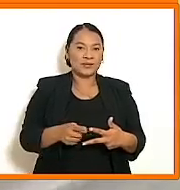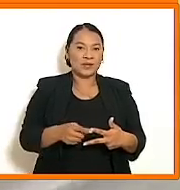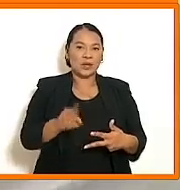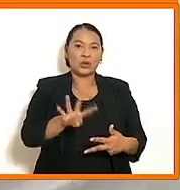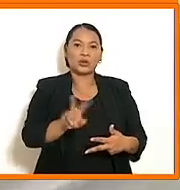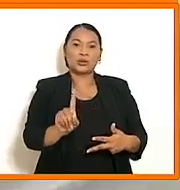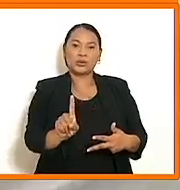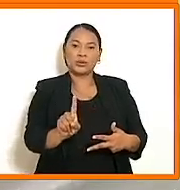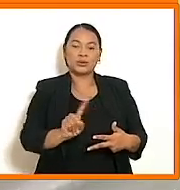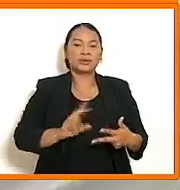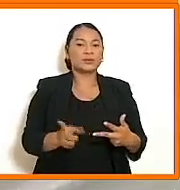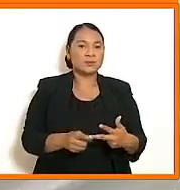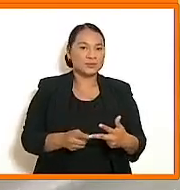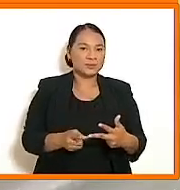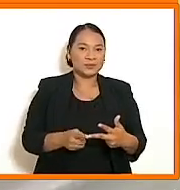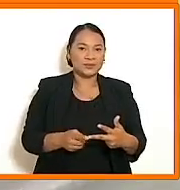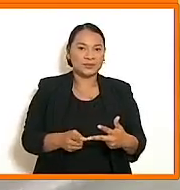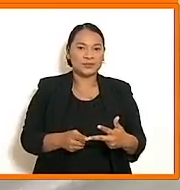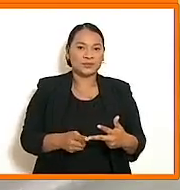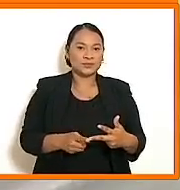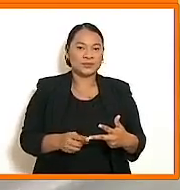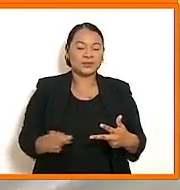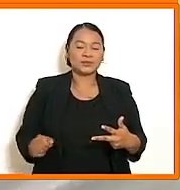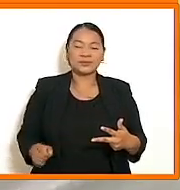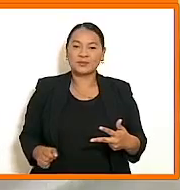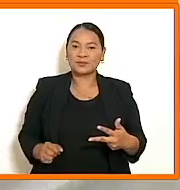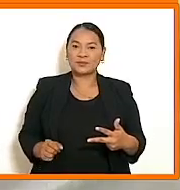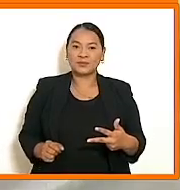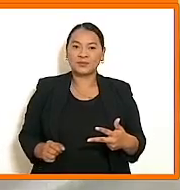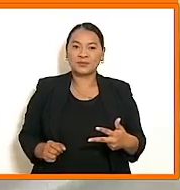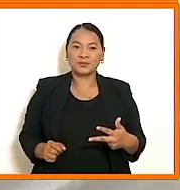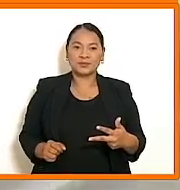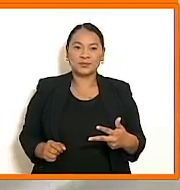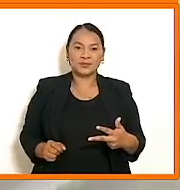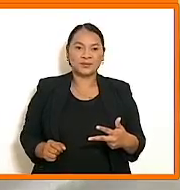41, tercer y decisivo número ganador.